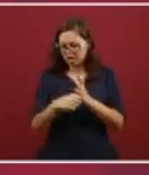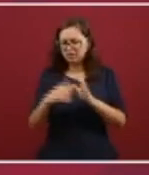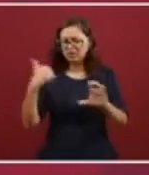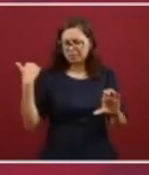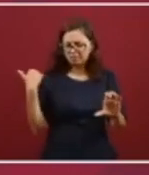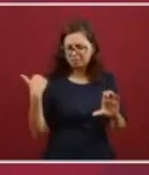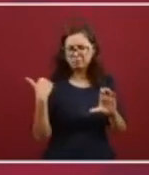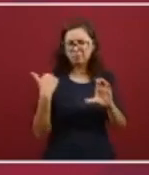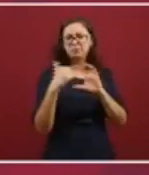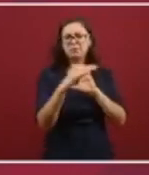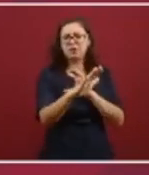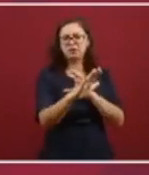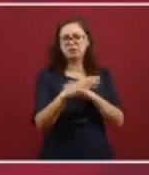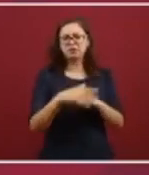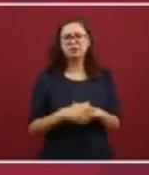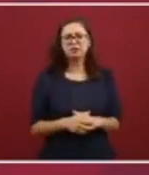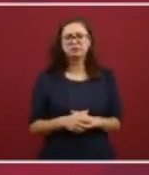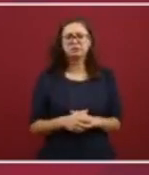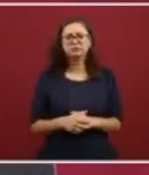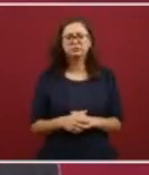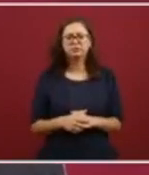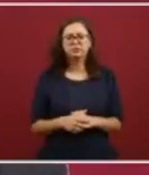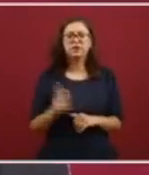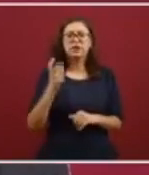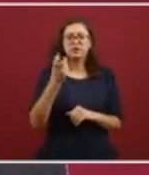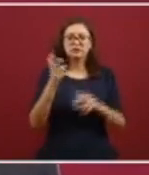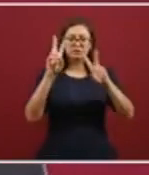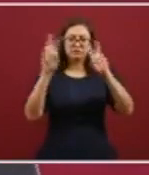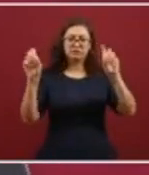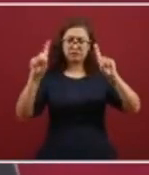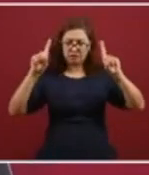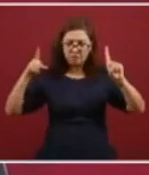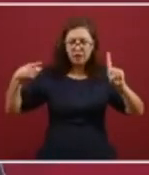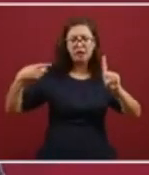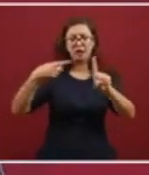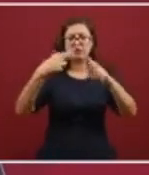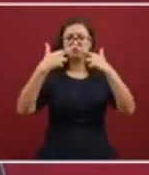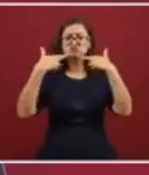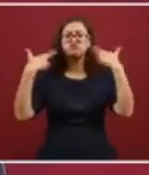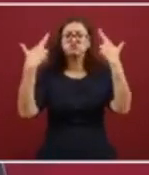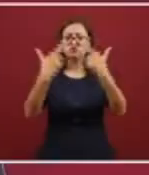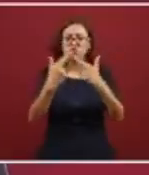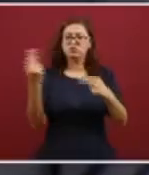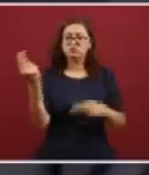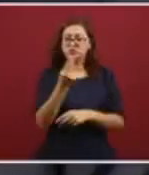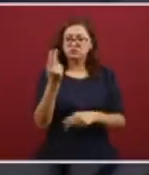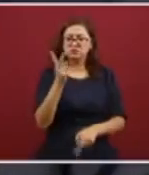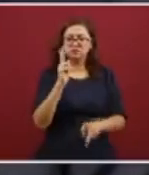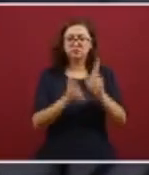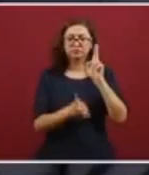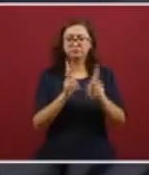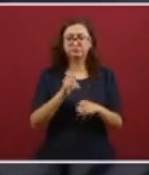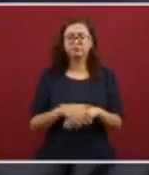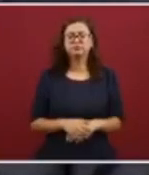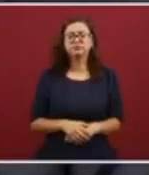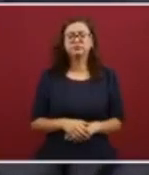que para eso deben ser las reuniones. Esas son las reuniones que hacen falta.